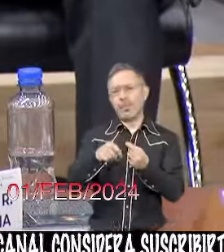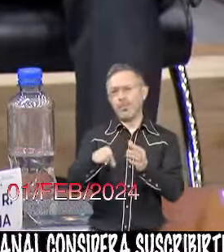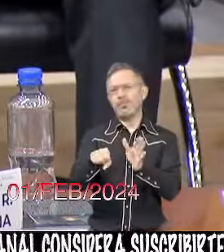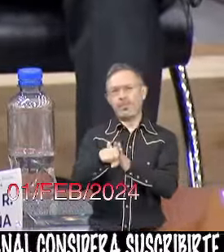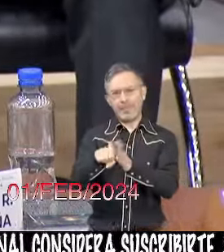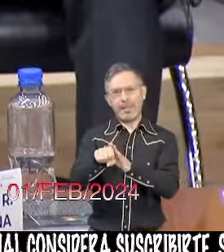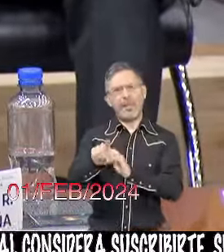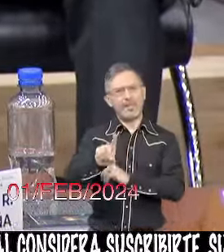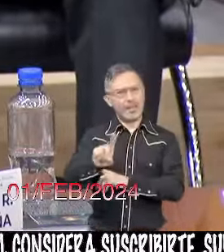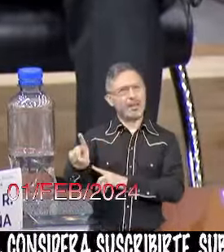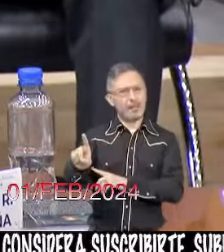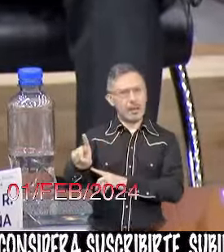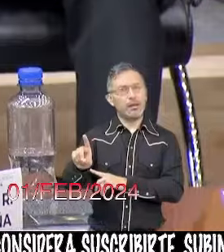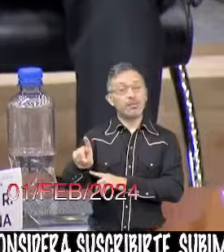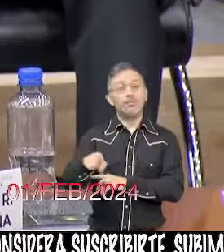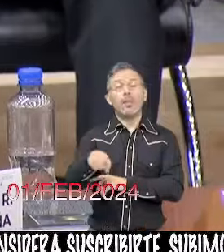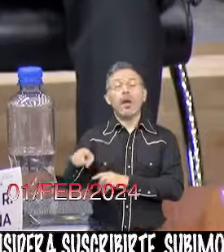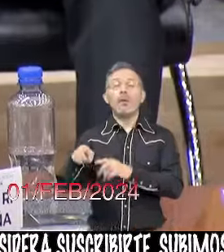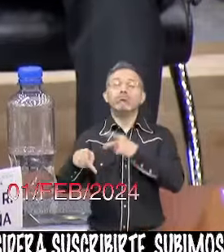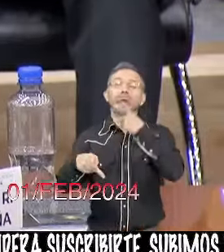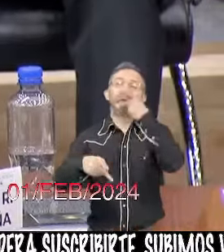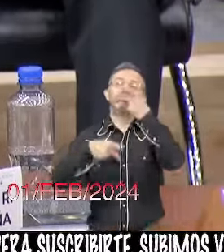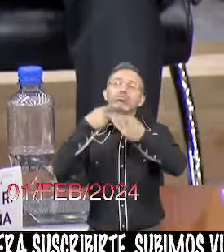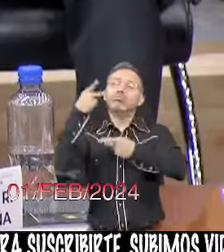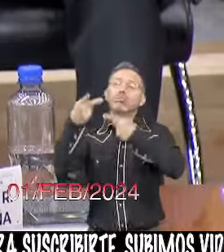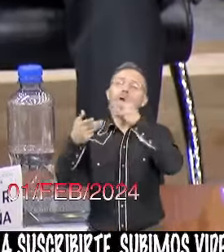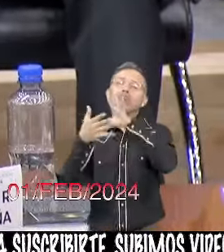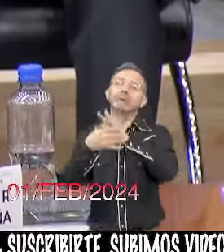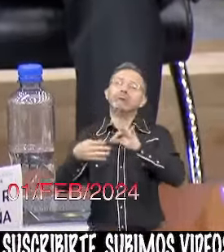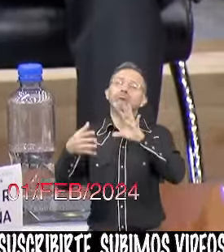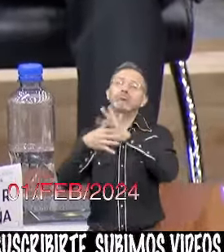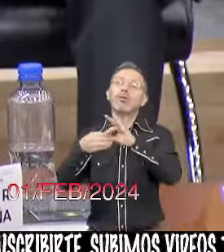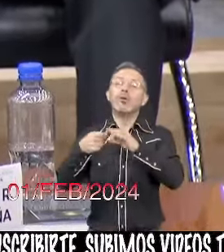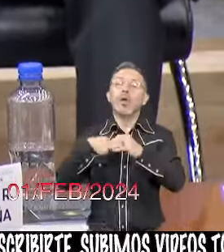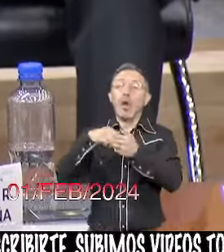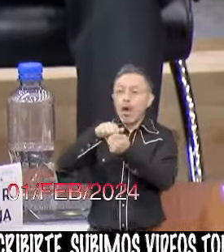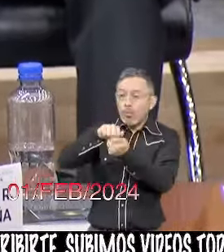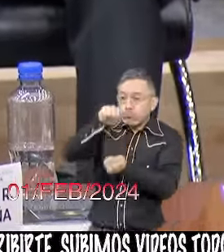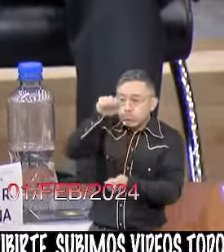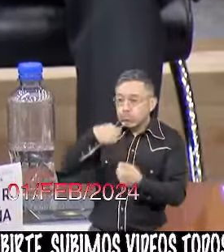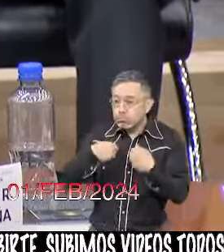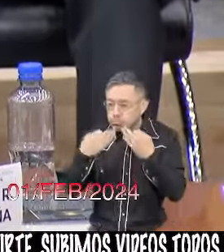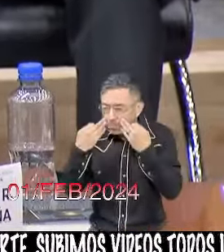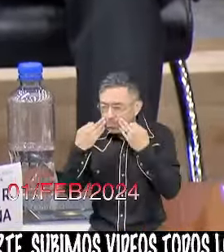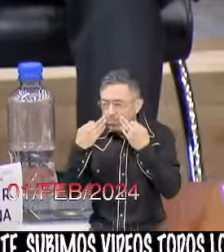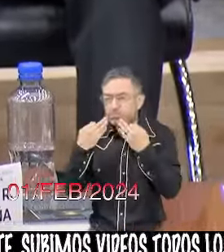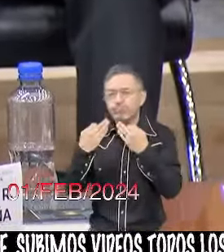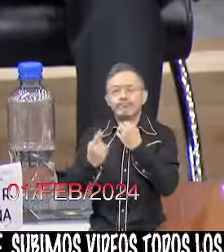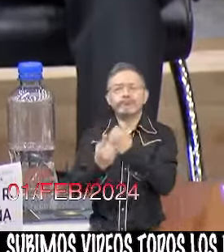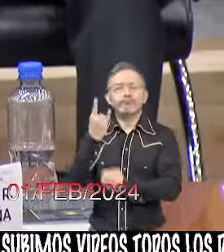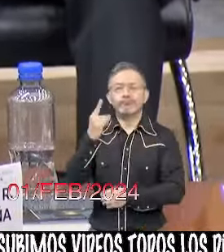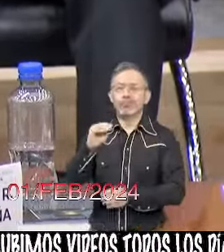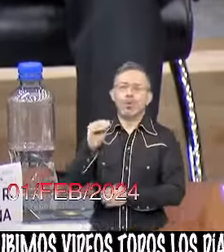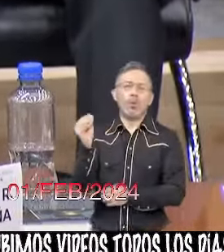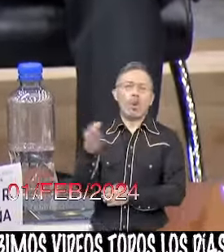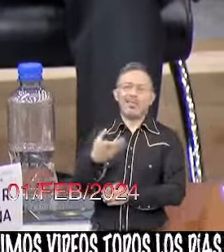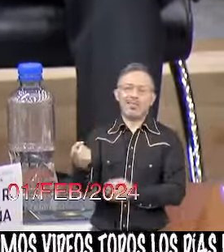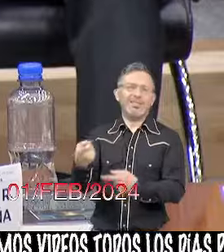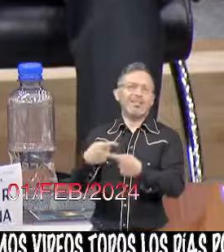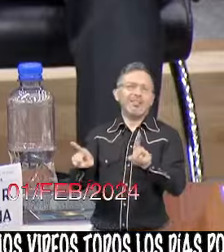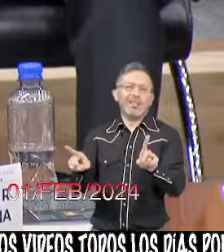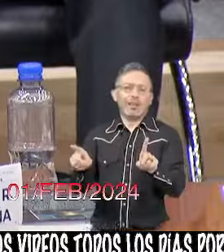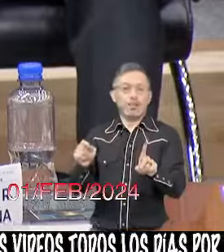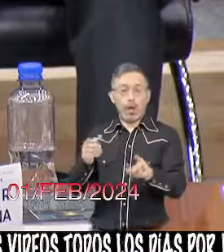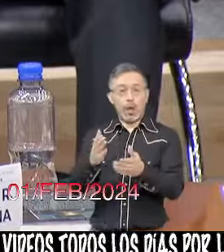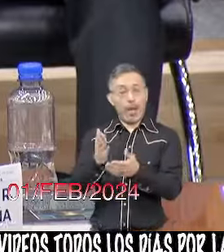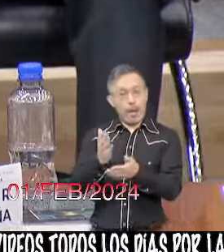dicen una cosa, pero en la práctica han planteado lo contrario. Nosotros venimos de una larga lucha por la igualdad. Desde